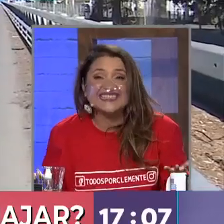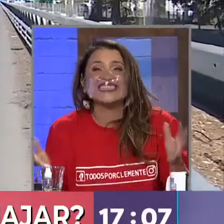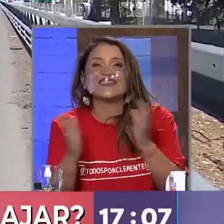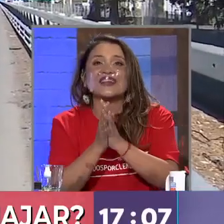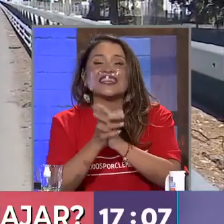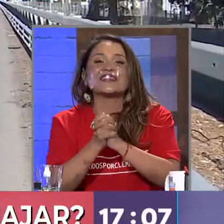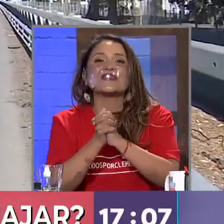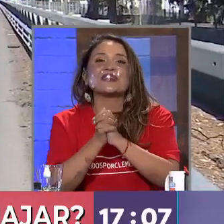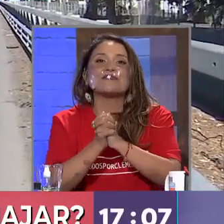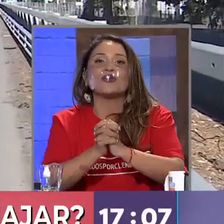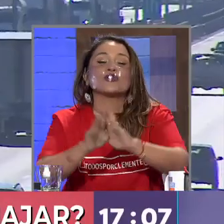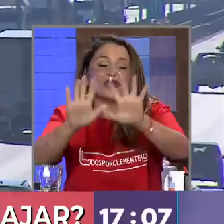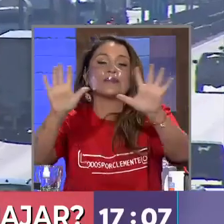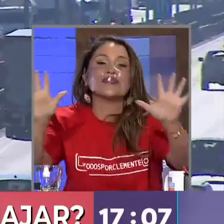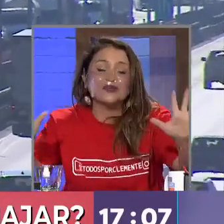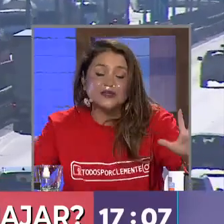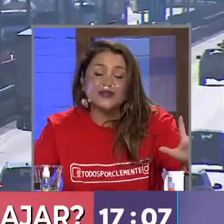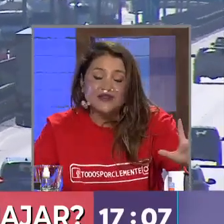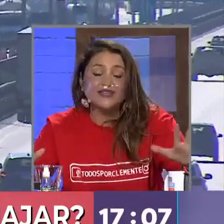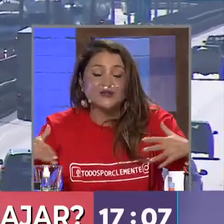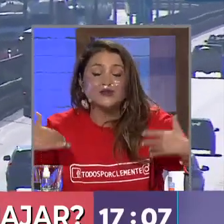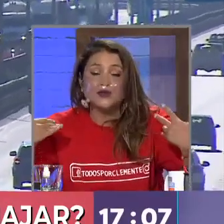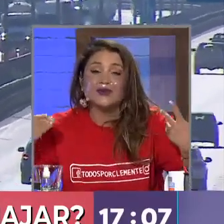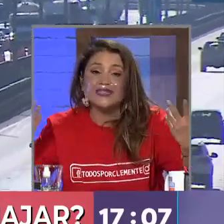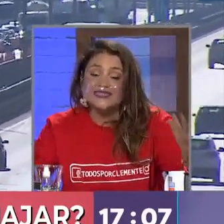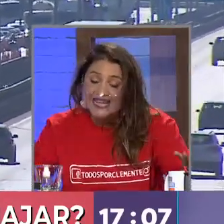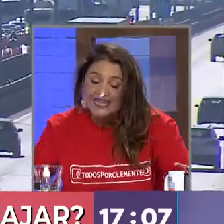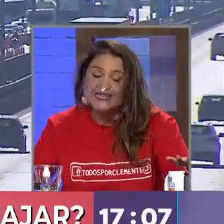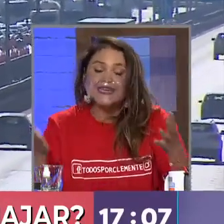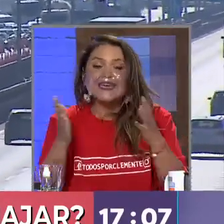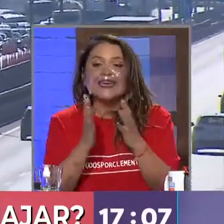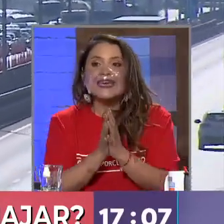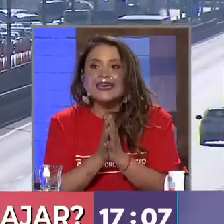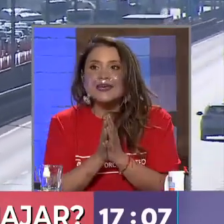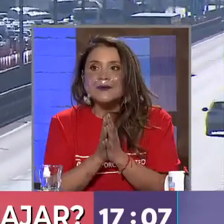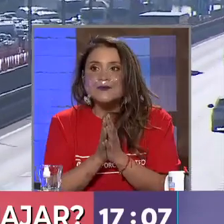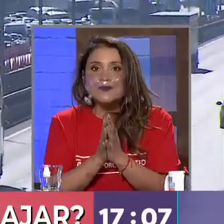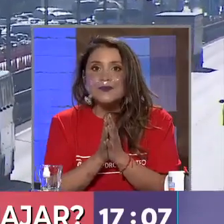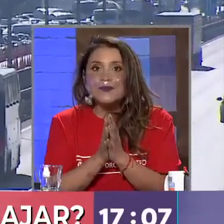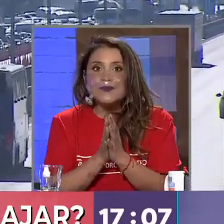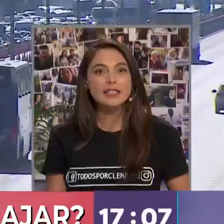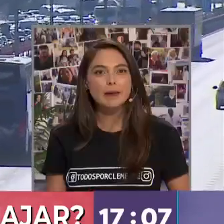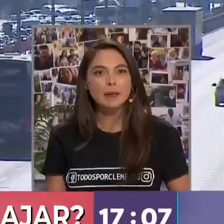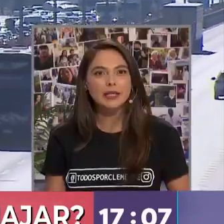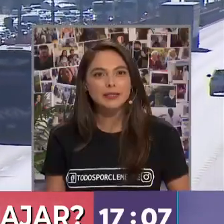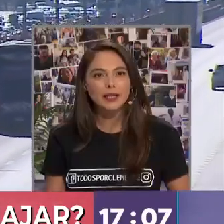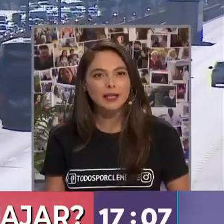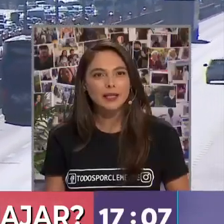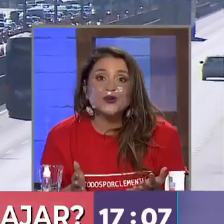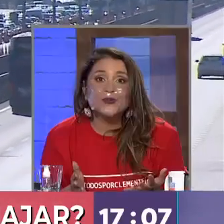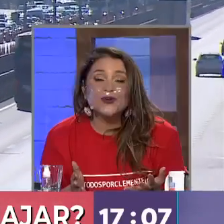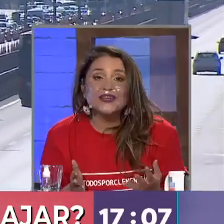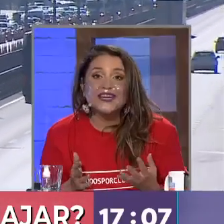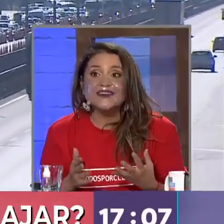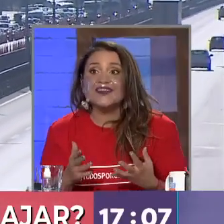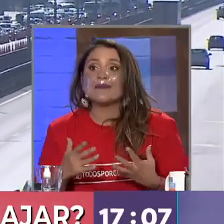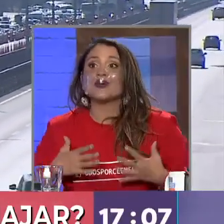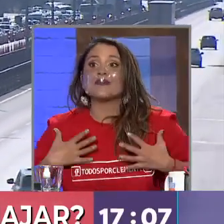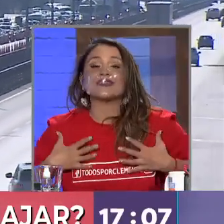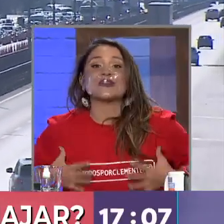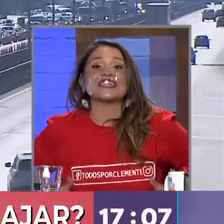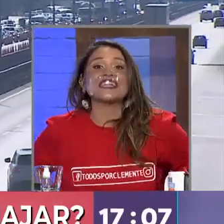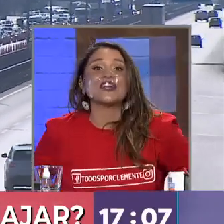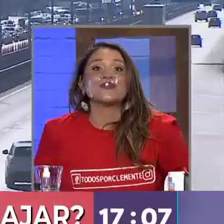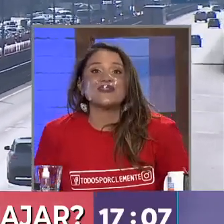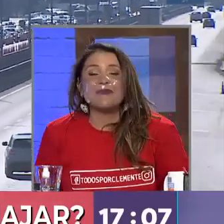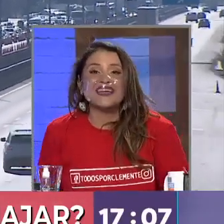allá, así que toda la gente de Coquimbo, con todas las medidas de seguridad, voy a hacer un show presencial. ¿En serio? ¿Y este es el primero presencial, Pamelita? El primero, no lo puedo creer, de verdad. Me